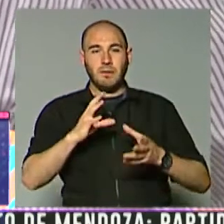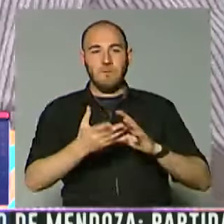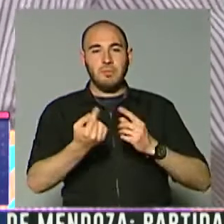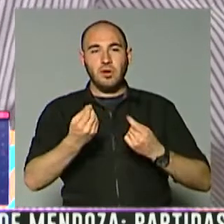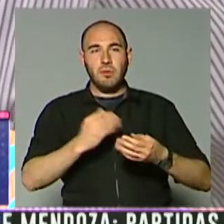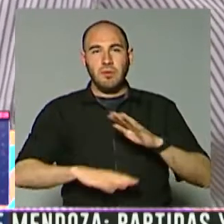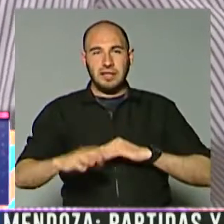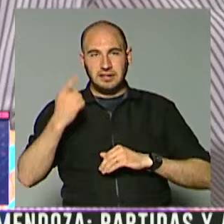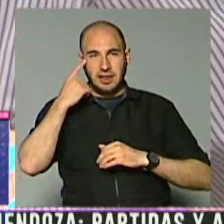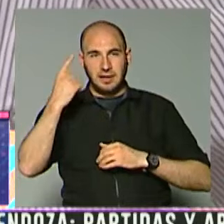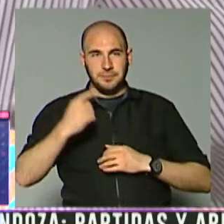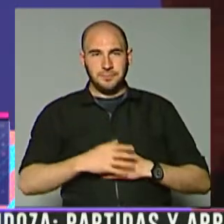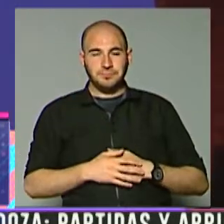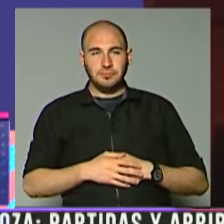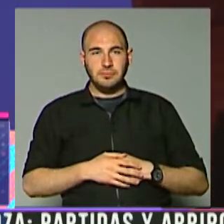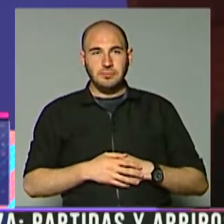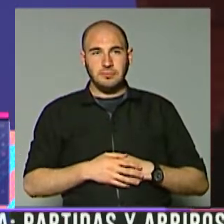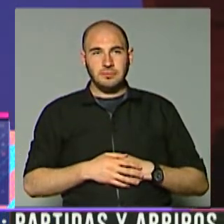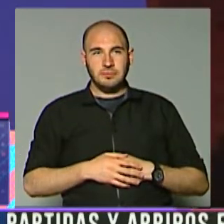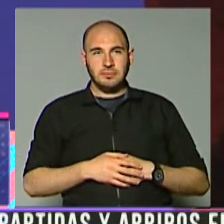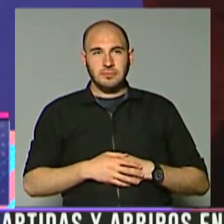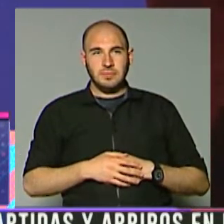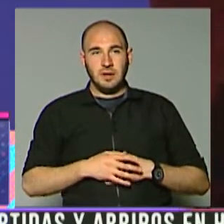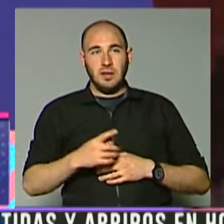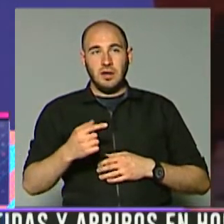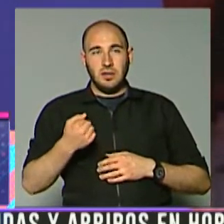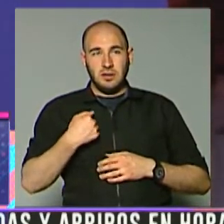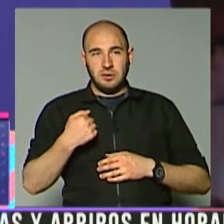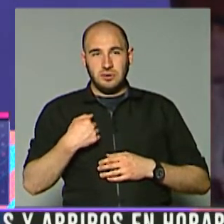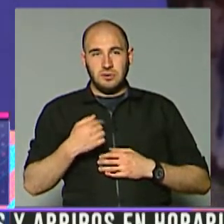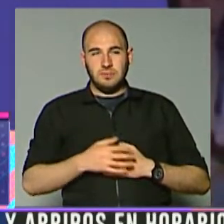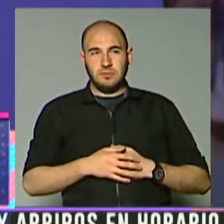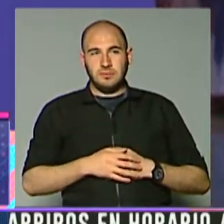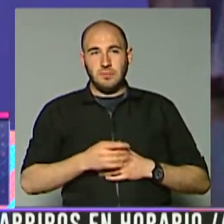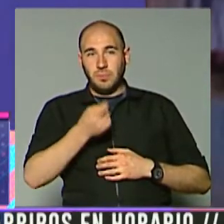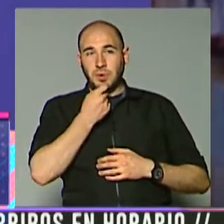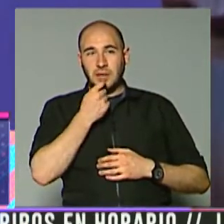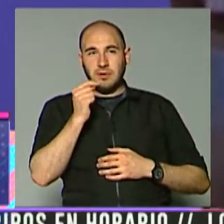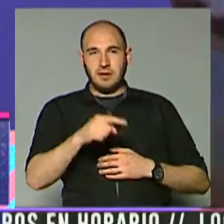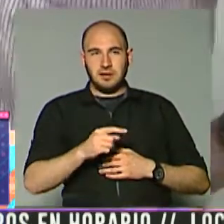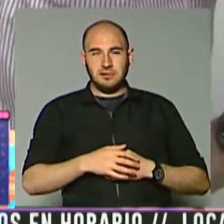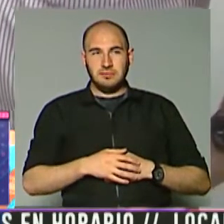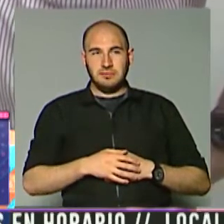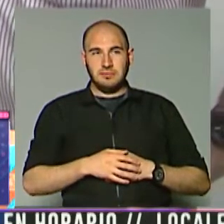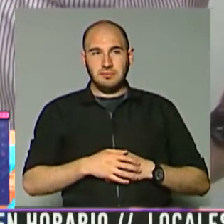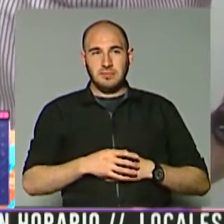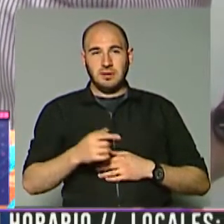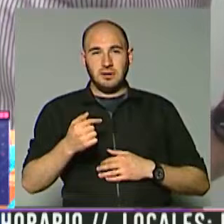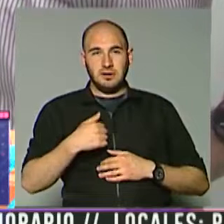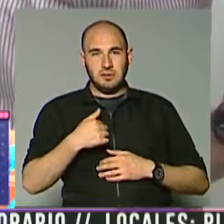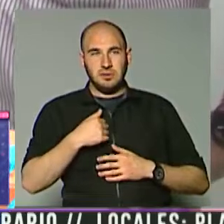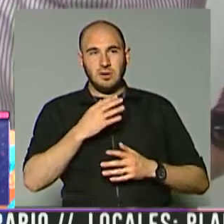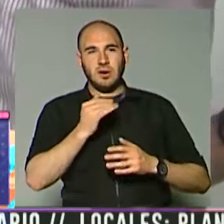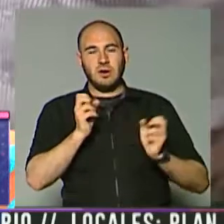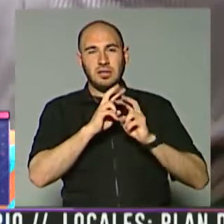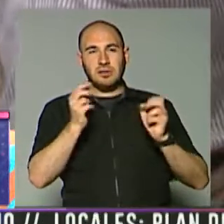realización de esas ideas. Entonces, cuando yo tomo la posibilidad, como es en este caso, si yo hubiese dado una